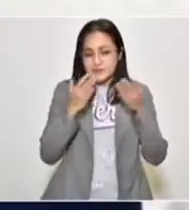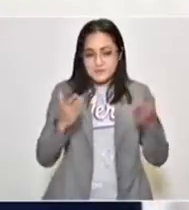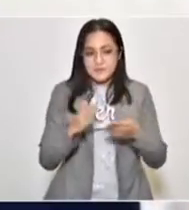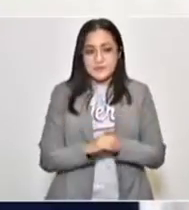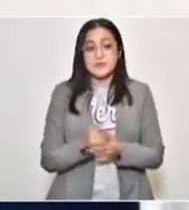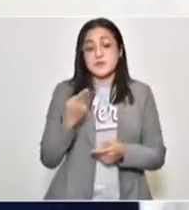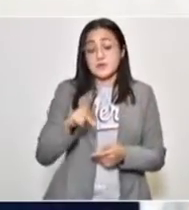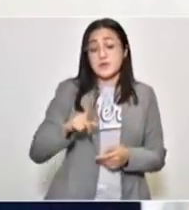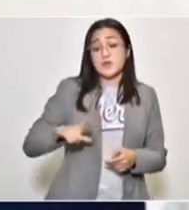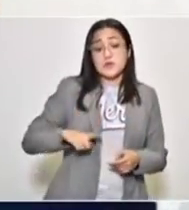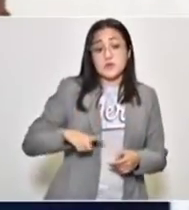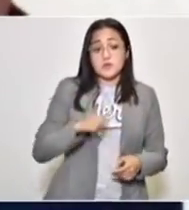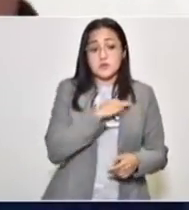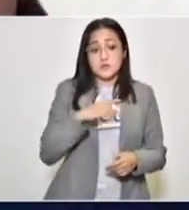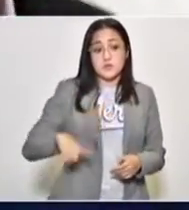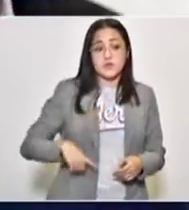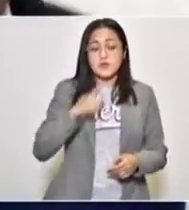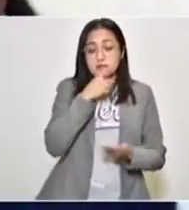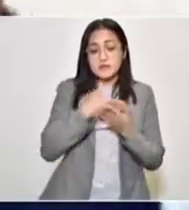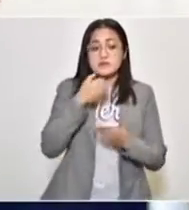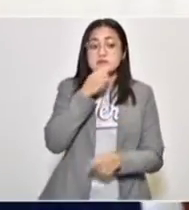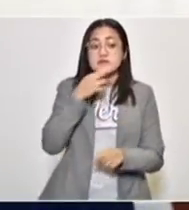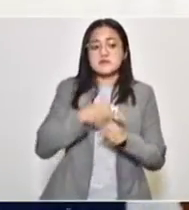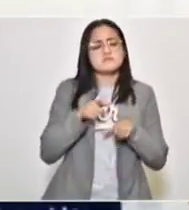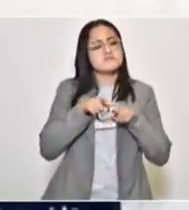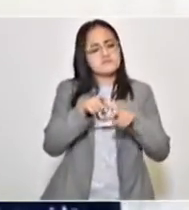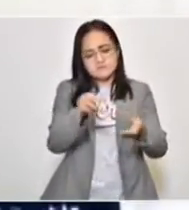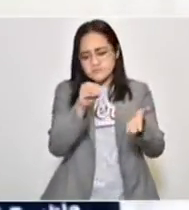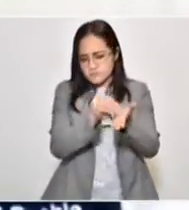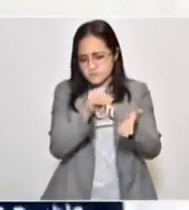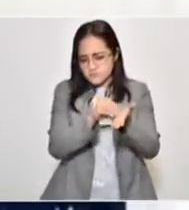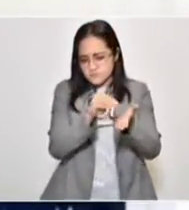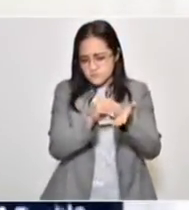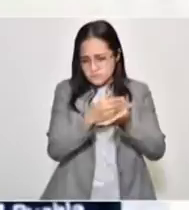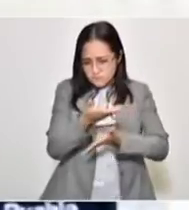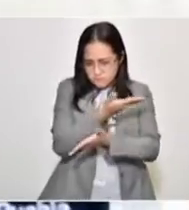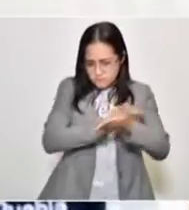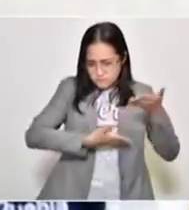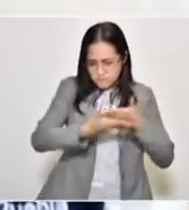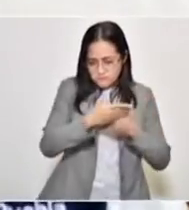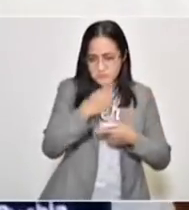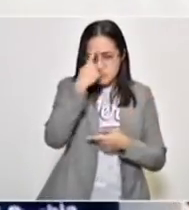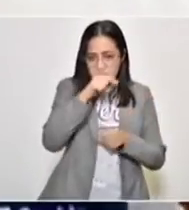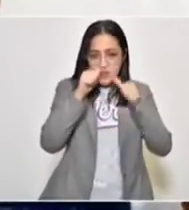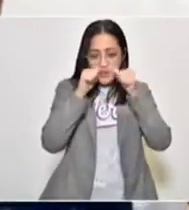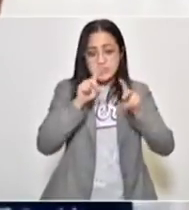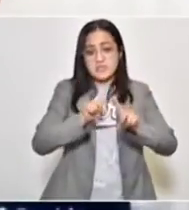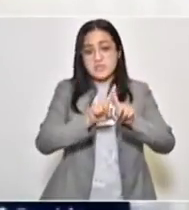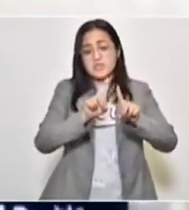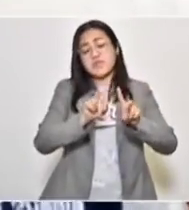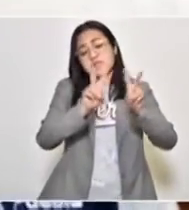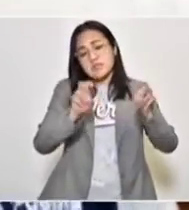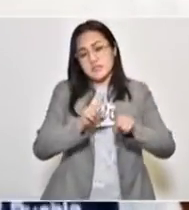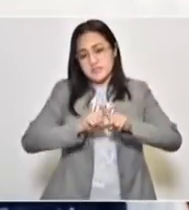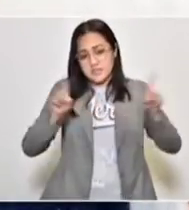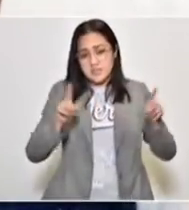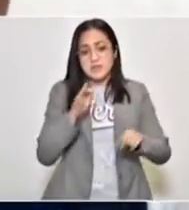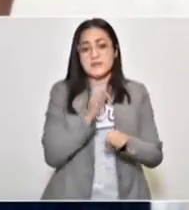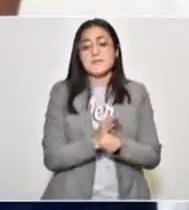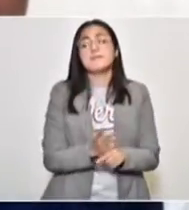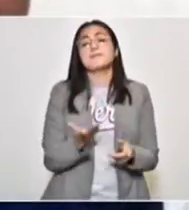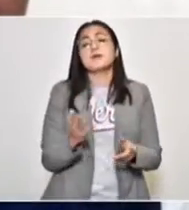De parte del gobierno municipal, como lo ha comentado la secretaria, seguimos coordinados para atender diferentes temas. El área de